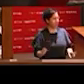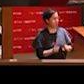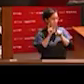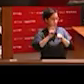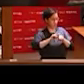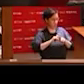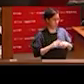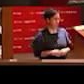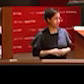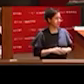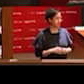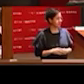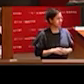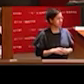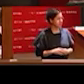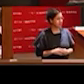de